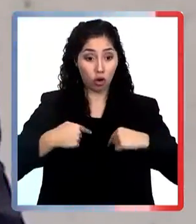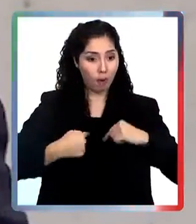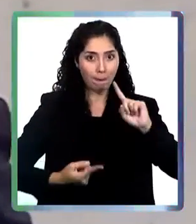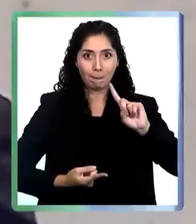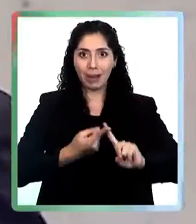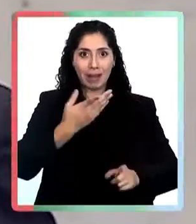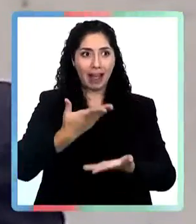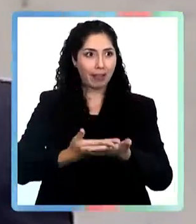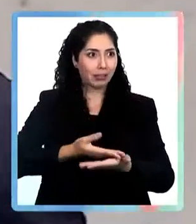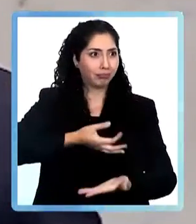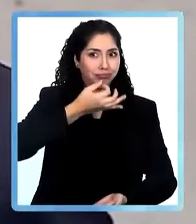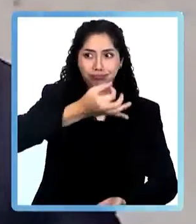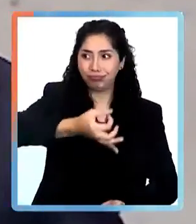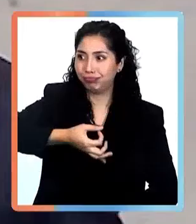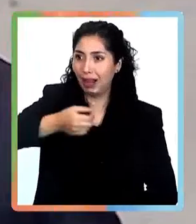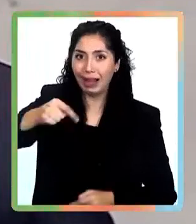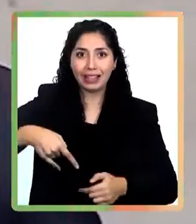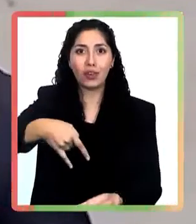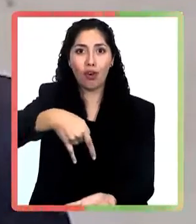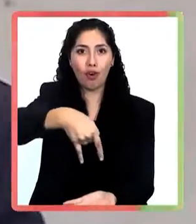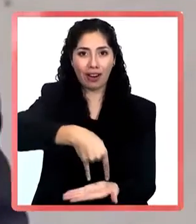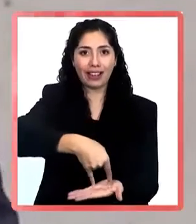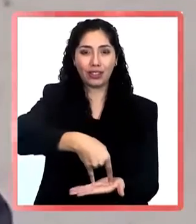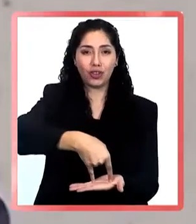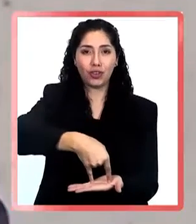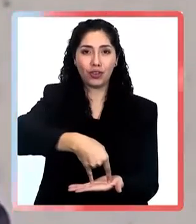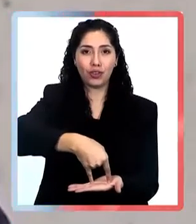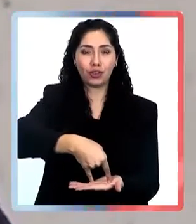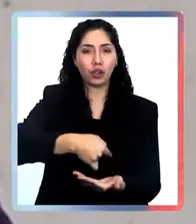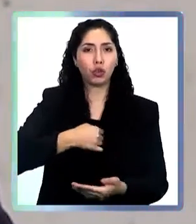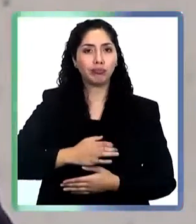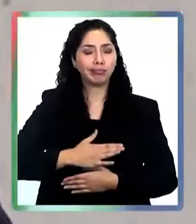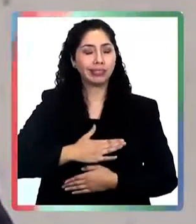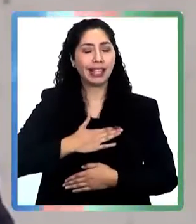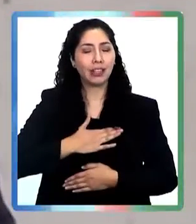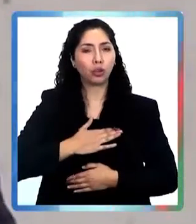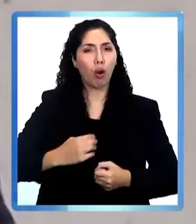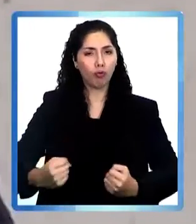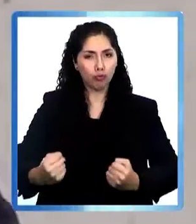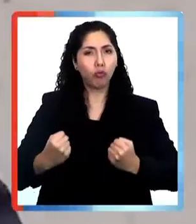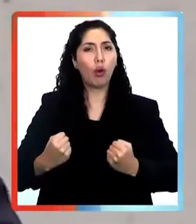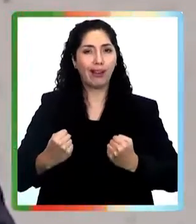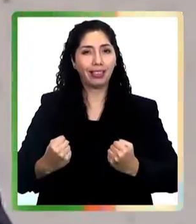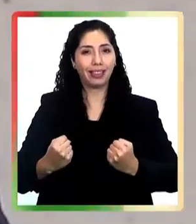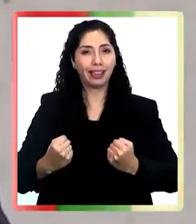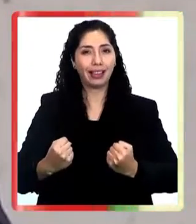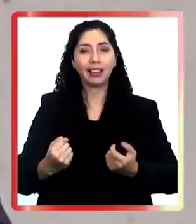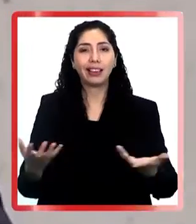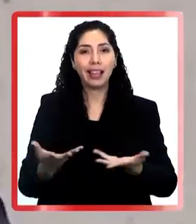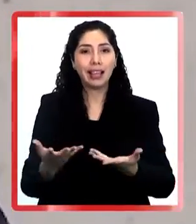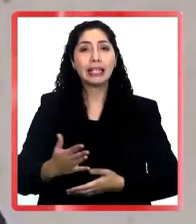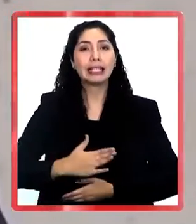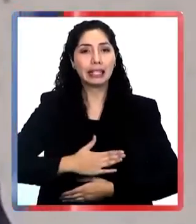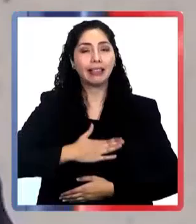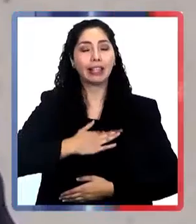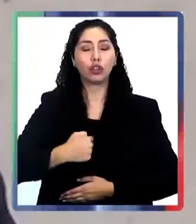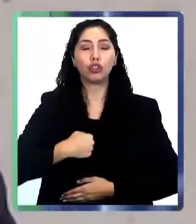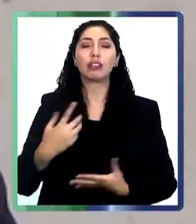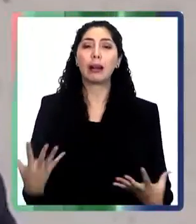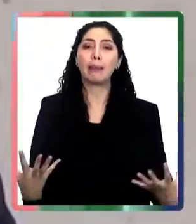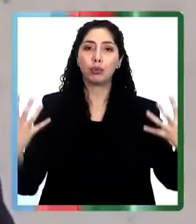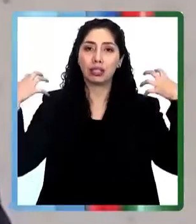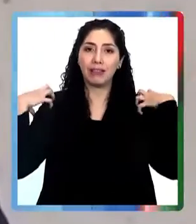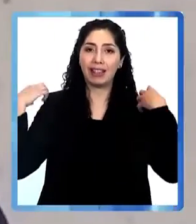primer mensaje frente a este congreso pleno siento fuertes e ineludibles el sentido de responsabilidad